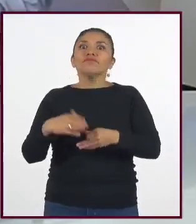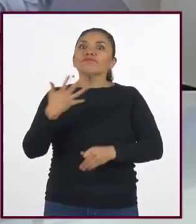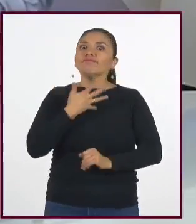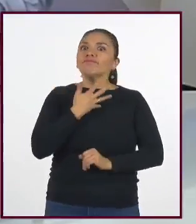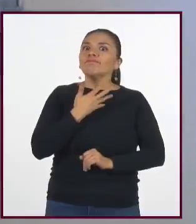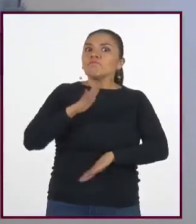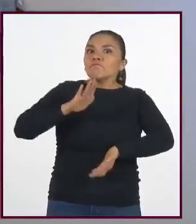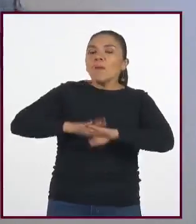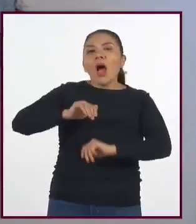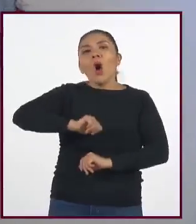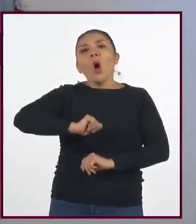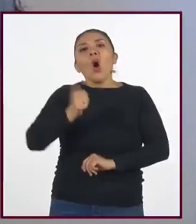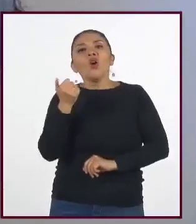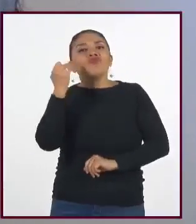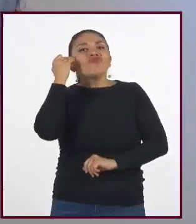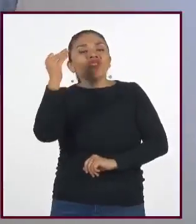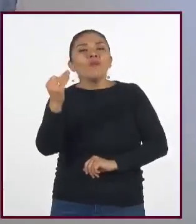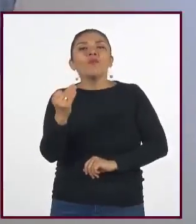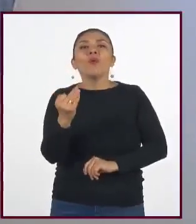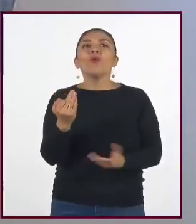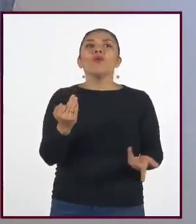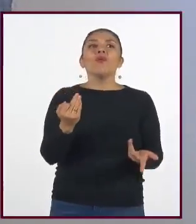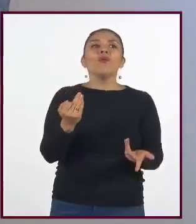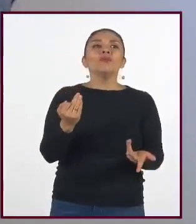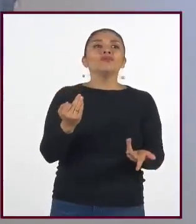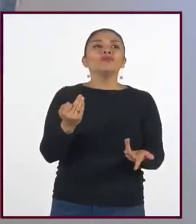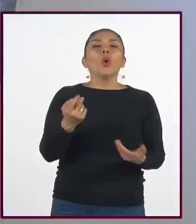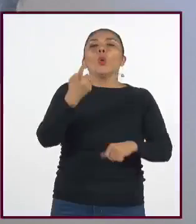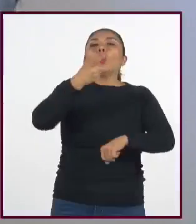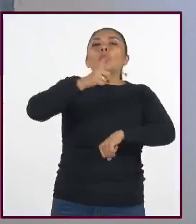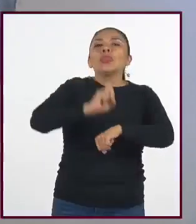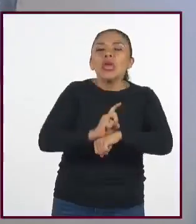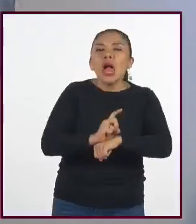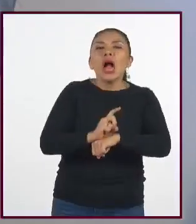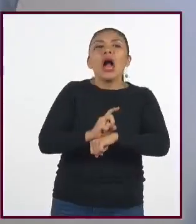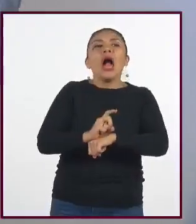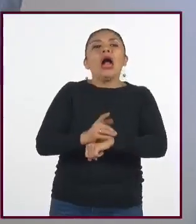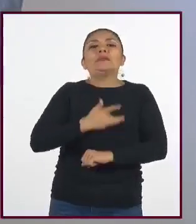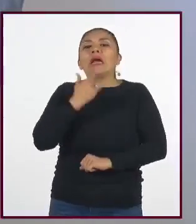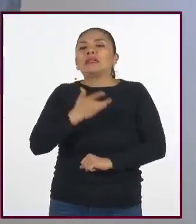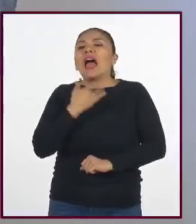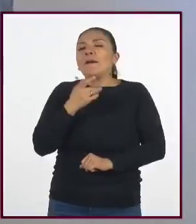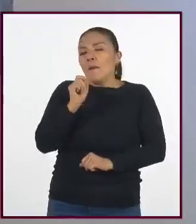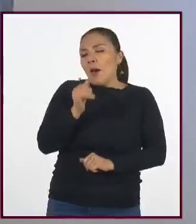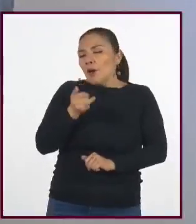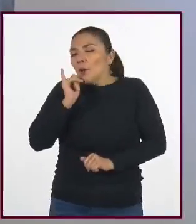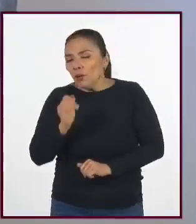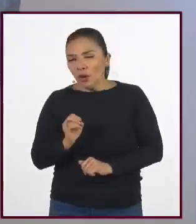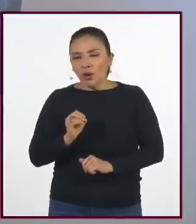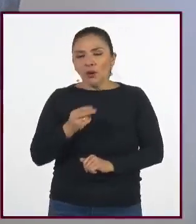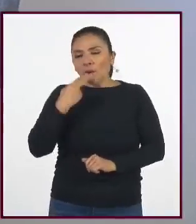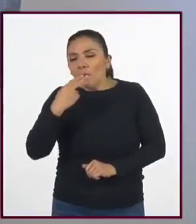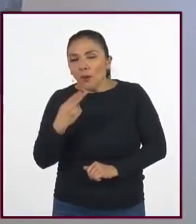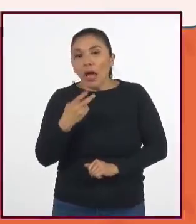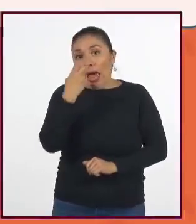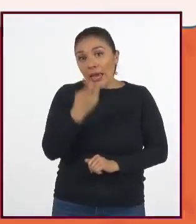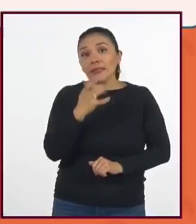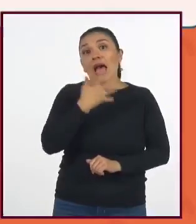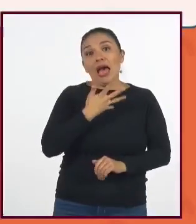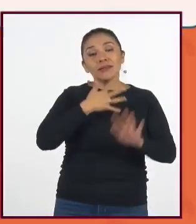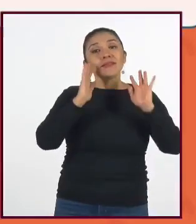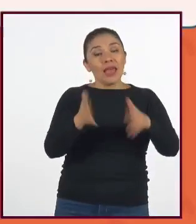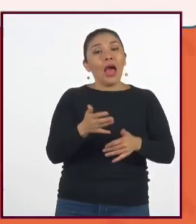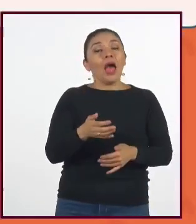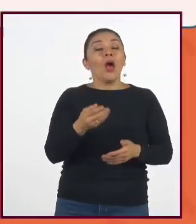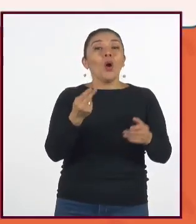otros momentos del día, otras situaciones, se llama consumo perjudicial. Y aquí la